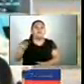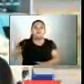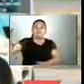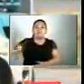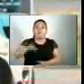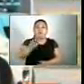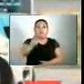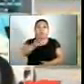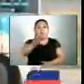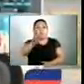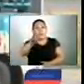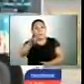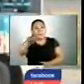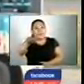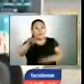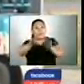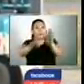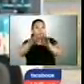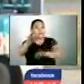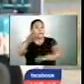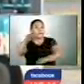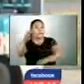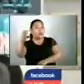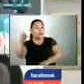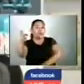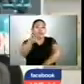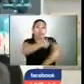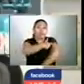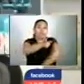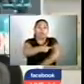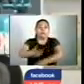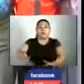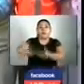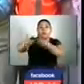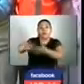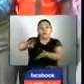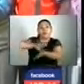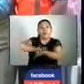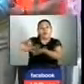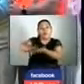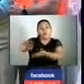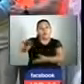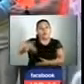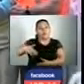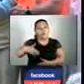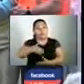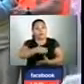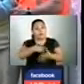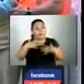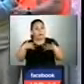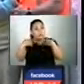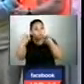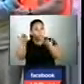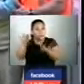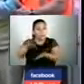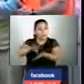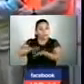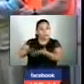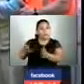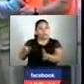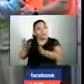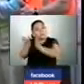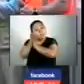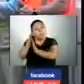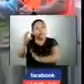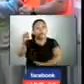321,600 dosis de las vacunas AstraZeneca comprada por el Ministerio de Salud Pública y Asistencia Social mediante el